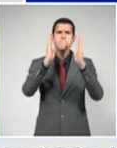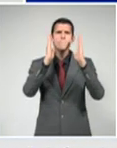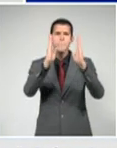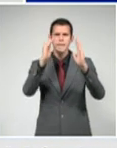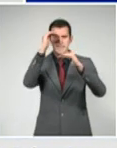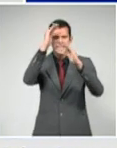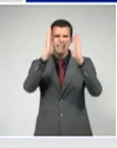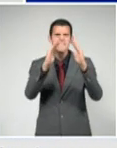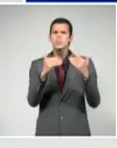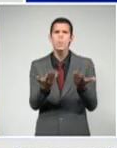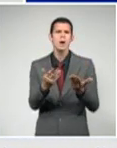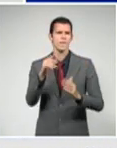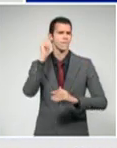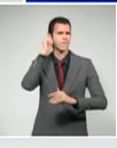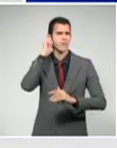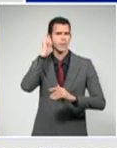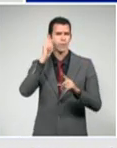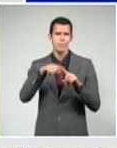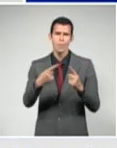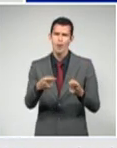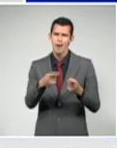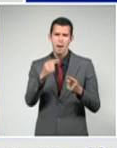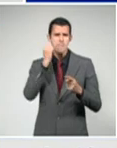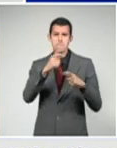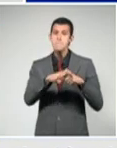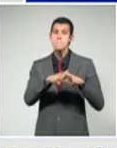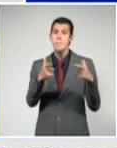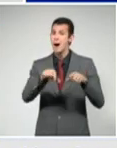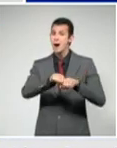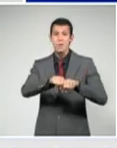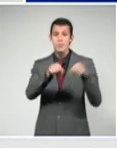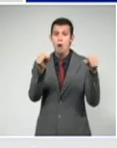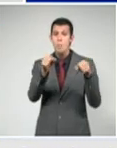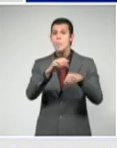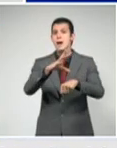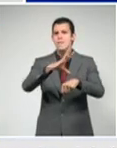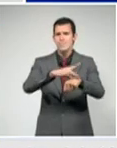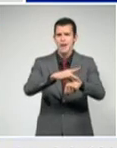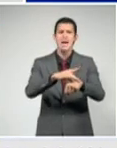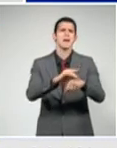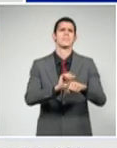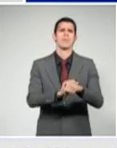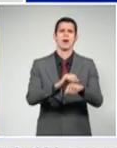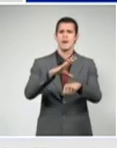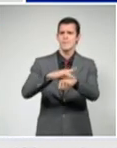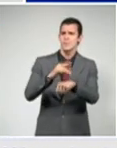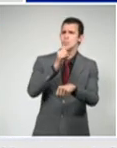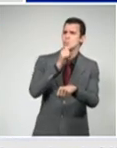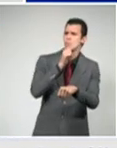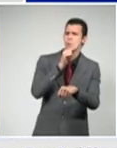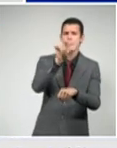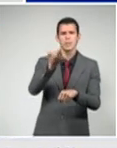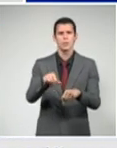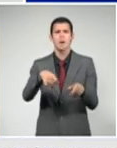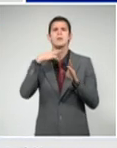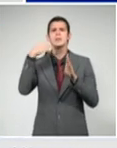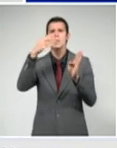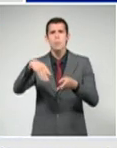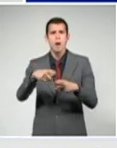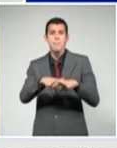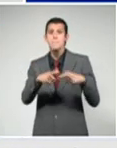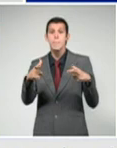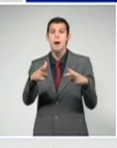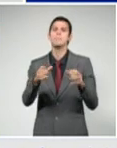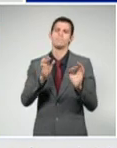mes con mayor número de casos confirmados, mayor número absoluto de casos fallecidos, no la mayor